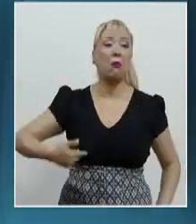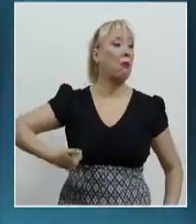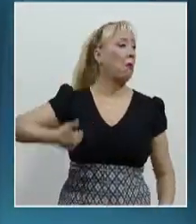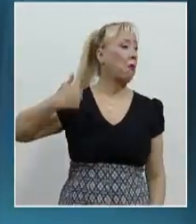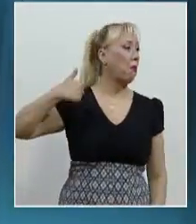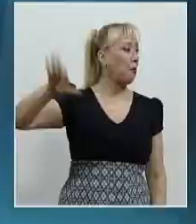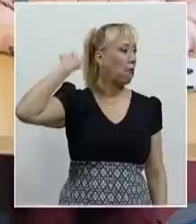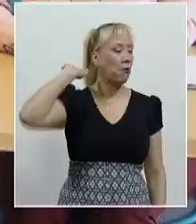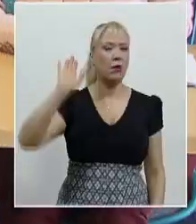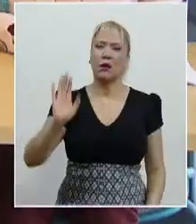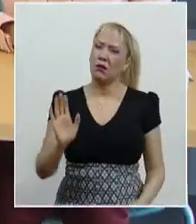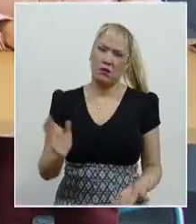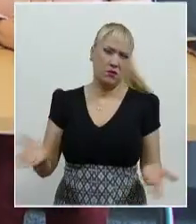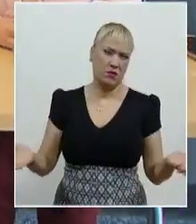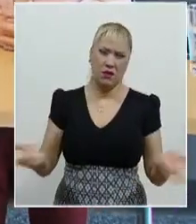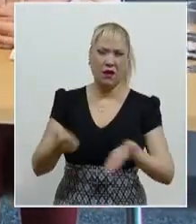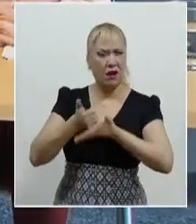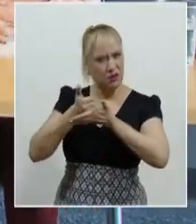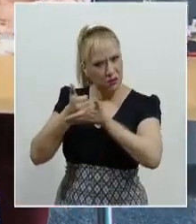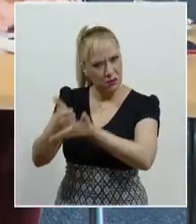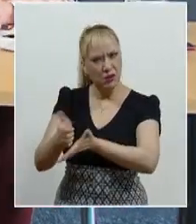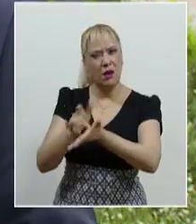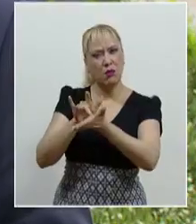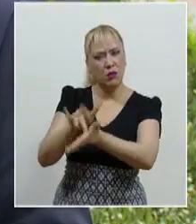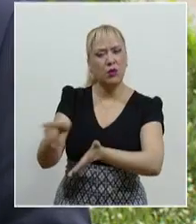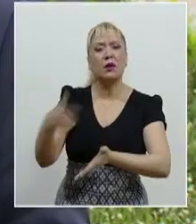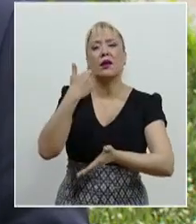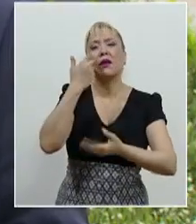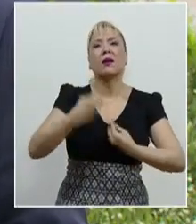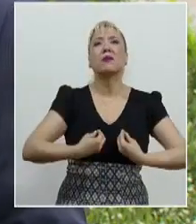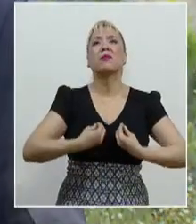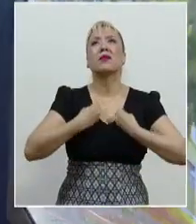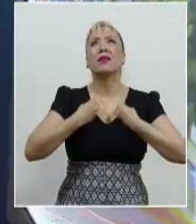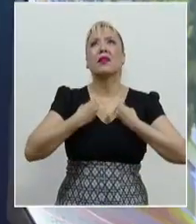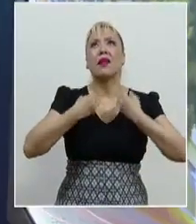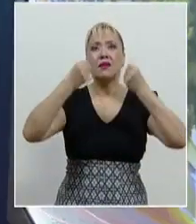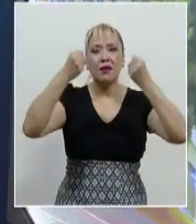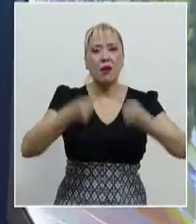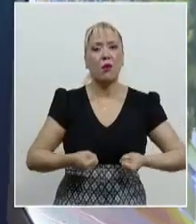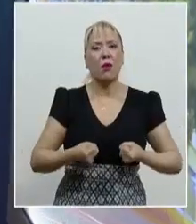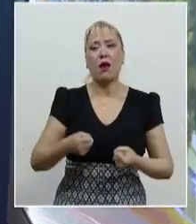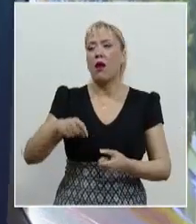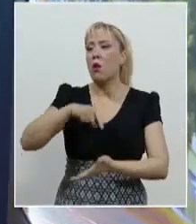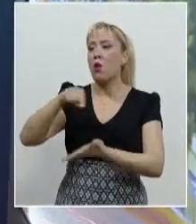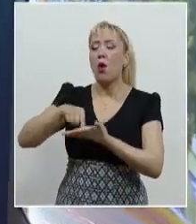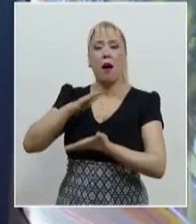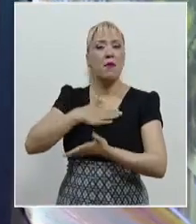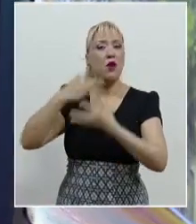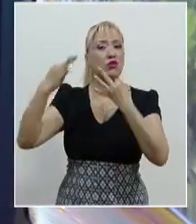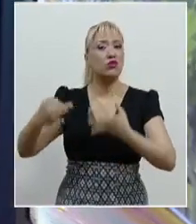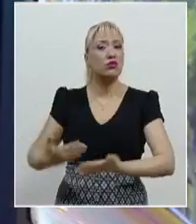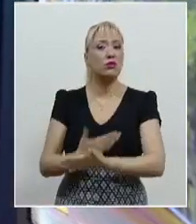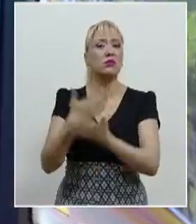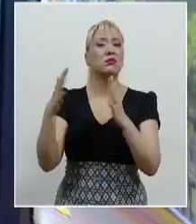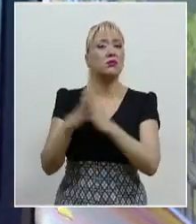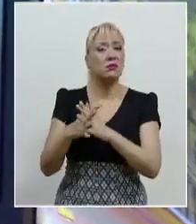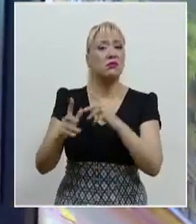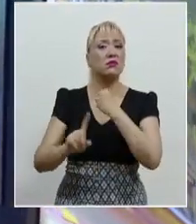movilidad y quienes buscan una vida más digna y segura. El reporte que